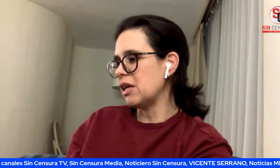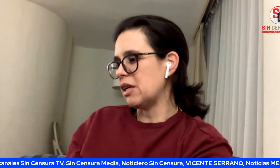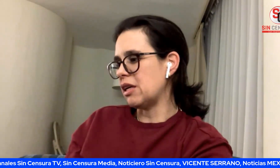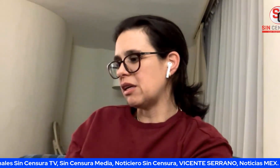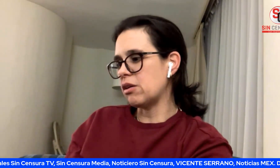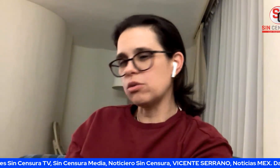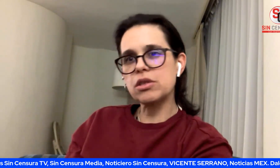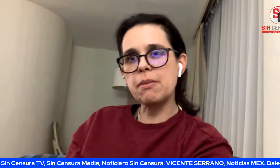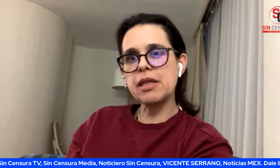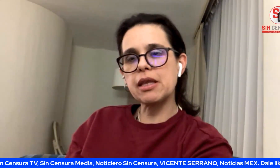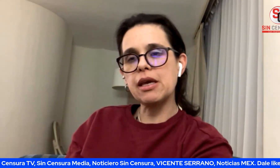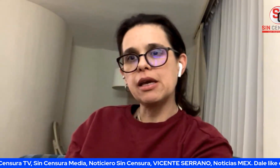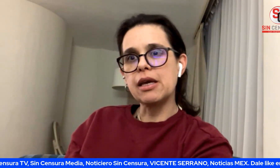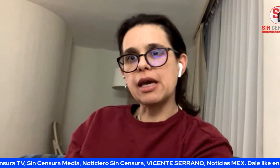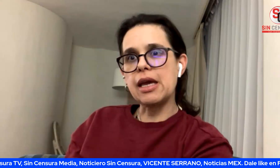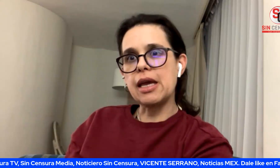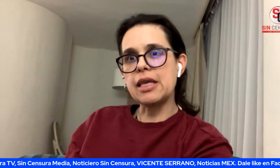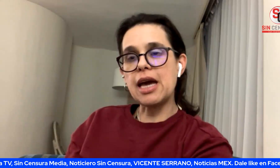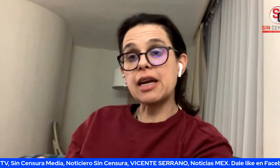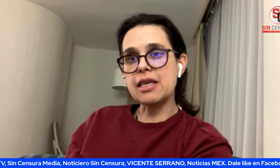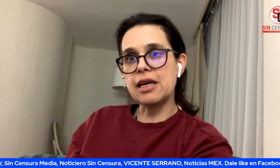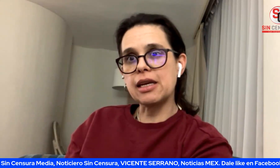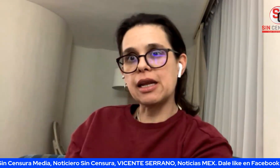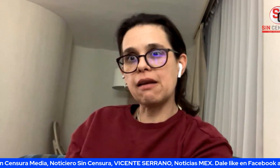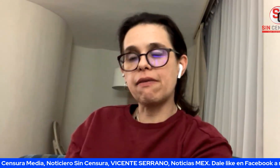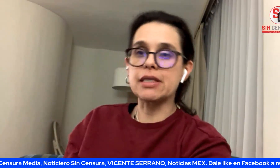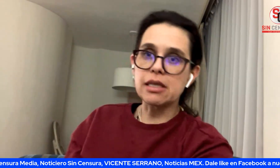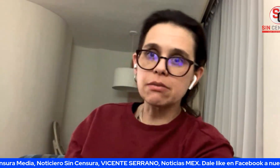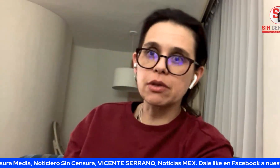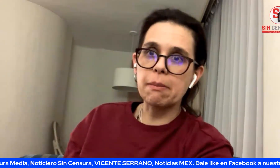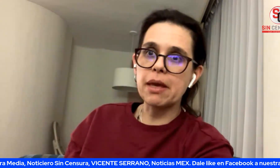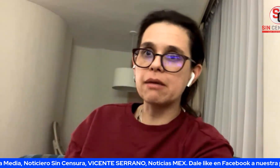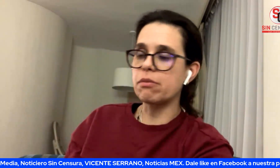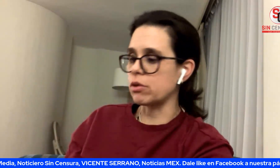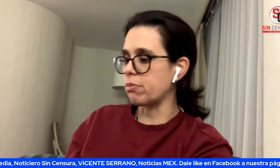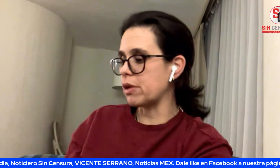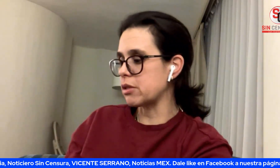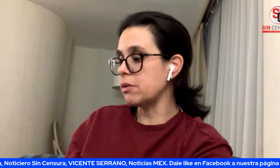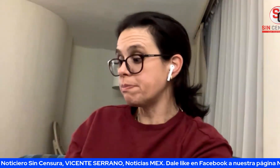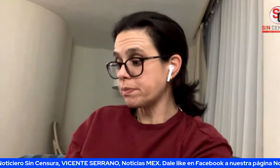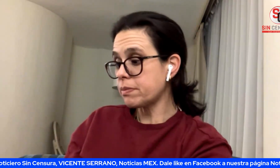¿no? Justamente que ya rayan en el fascismo